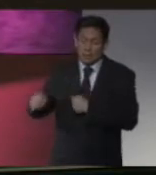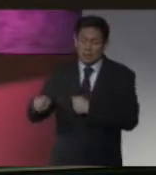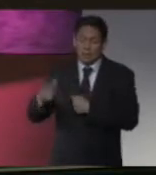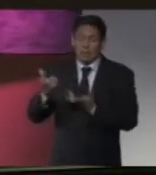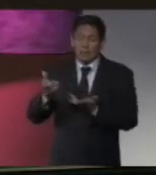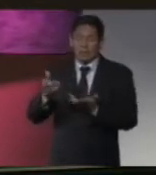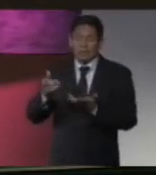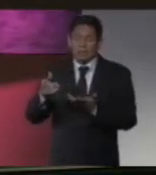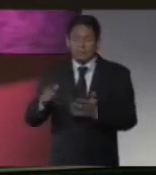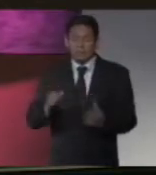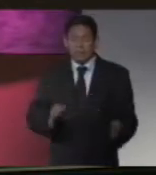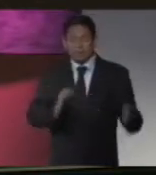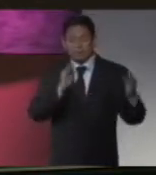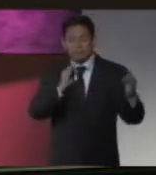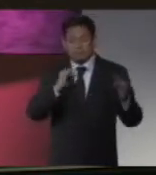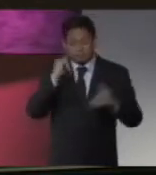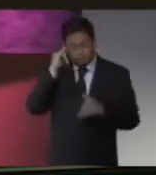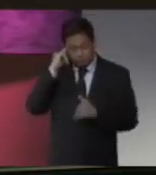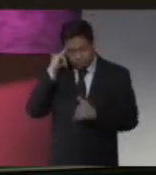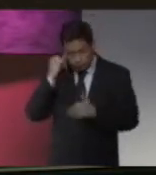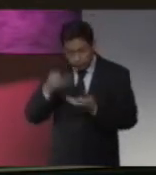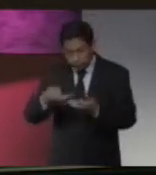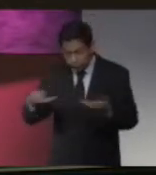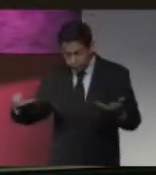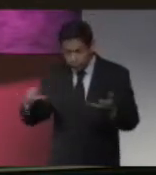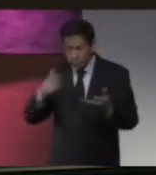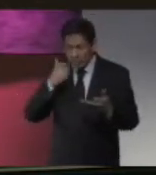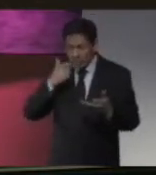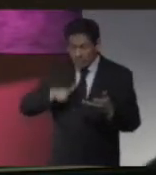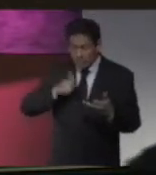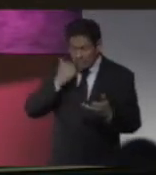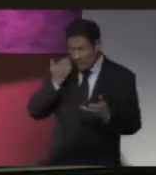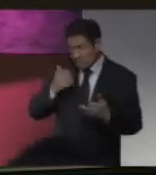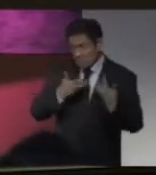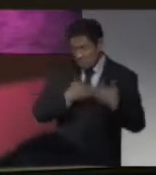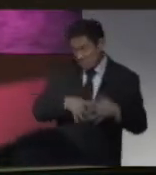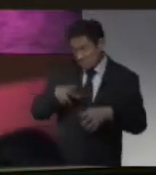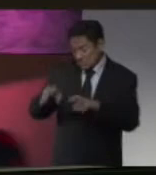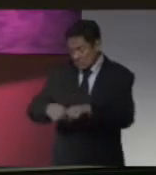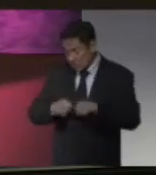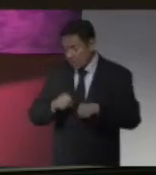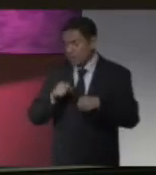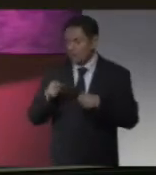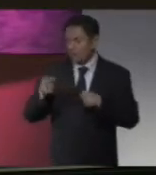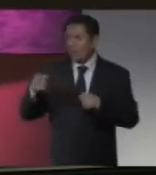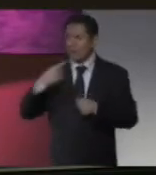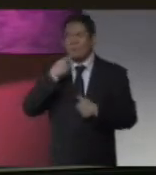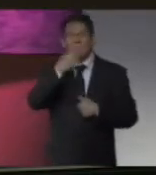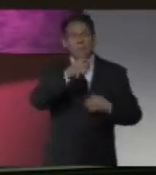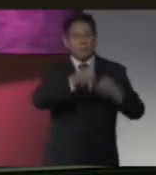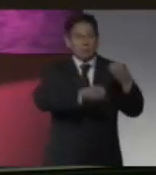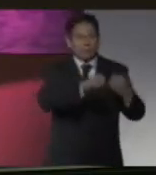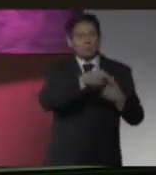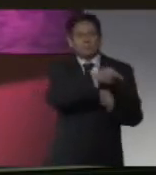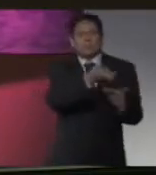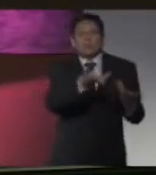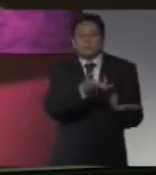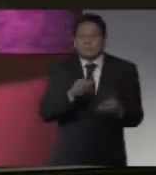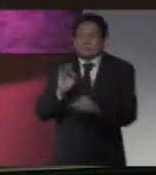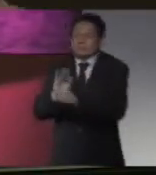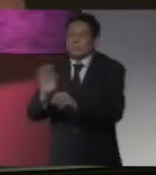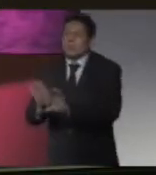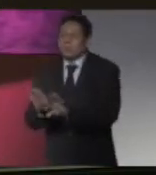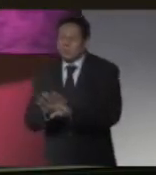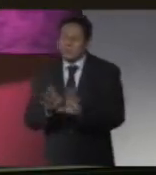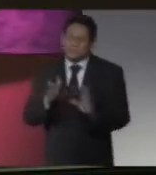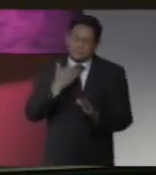despojo territorial que hoy está, como todos saben, todas saben, en marcha en América Latina y muy especialmente en nuestro país. Entonces, primero empezar con esta